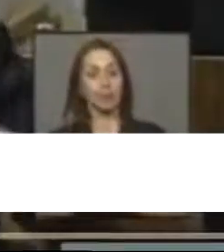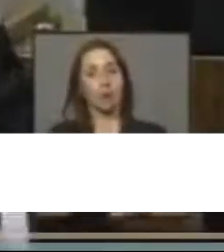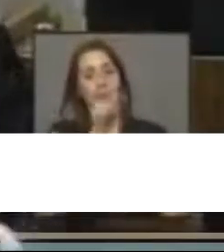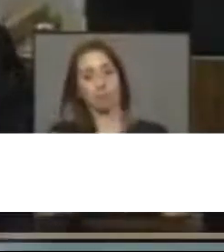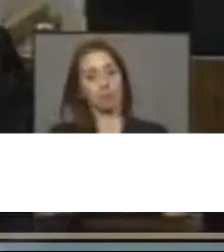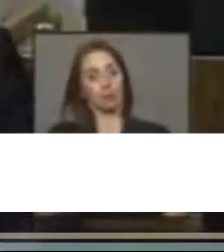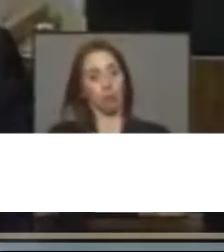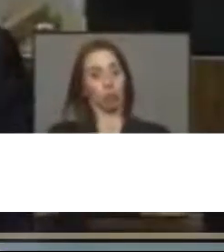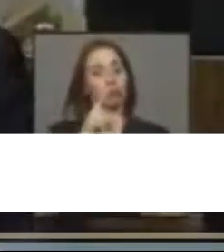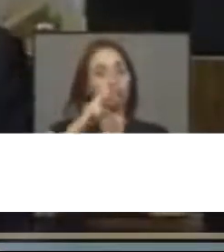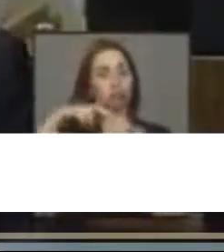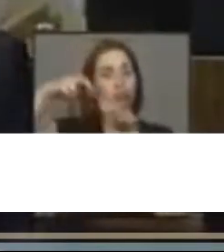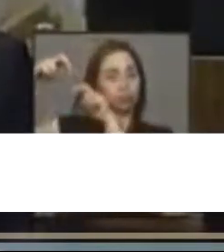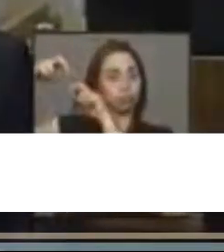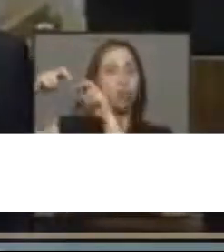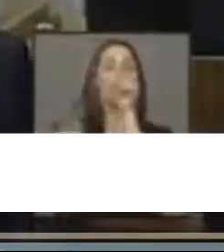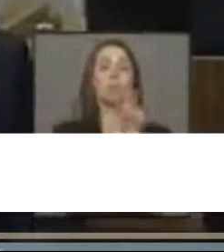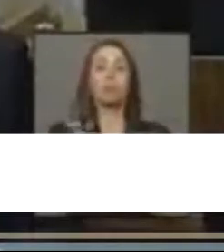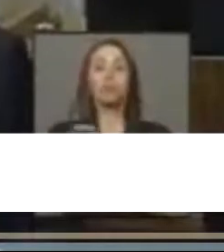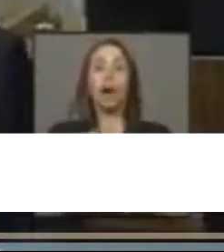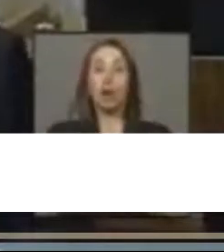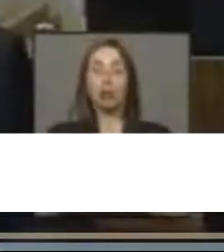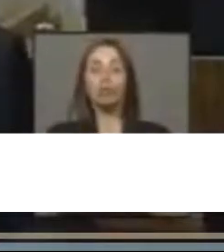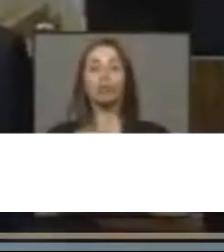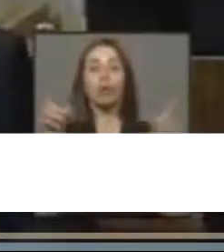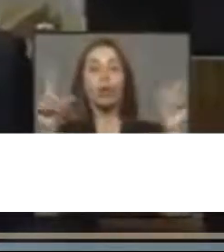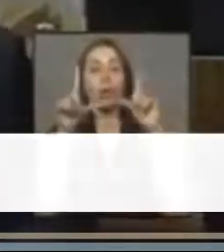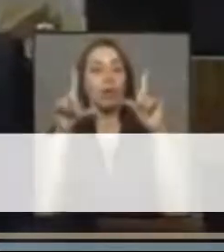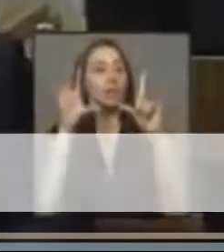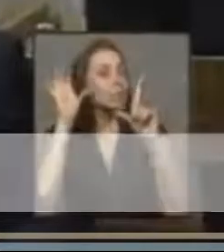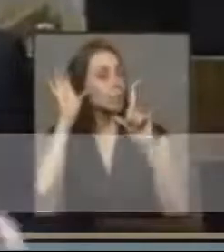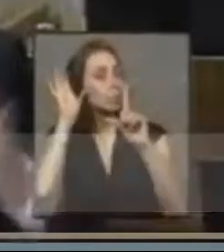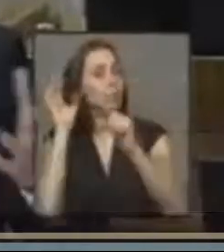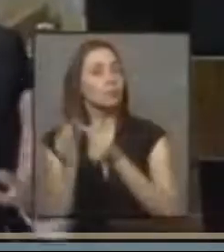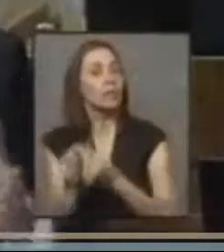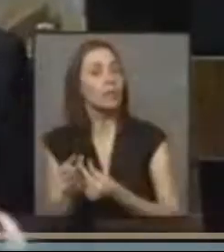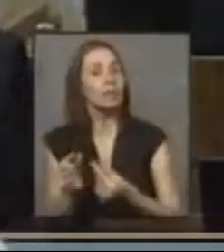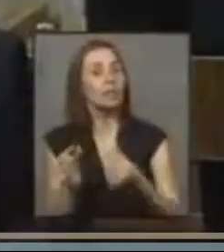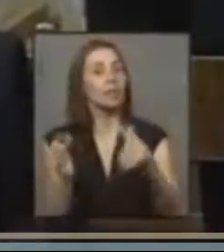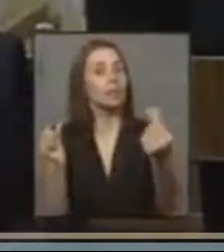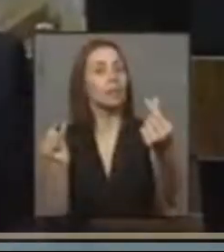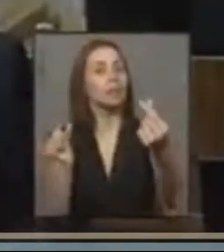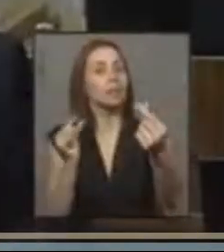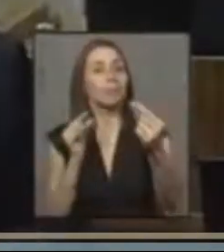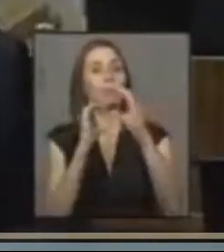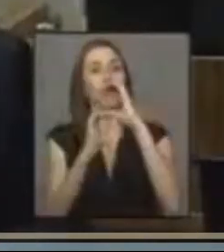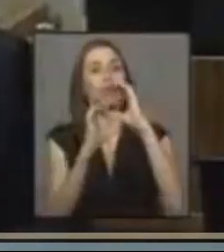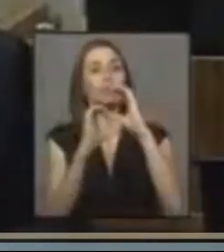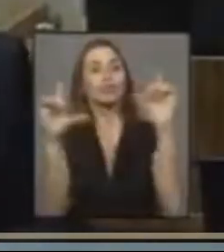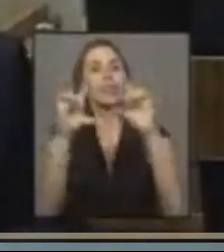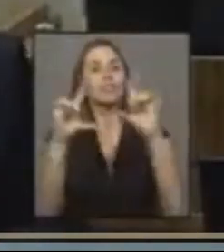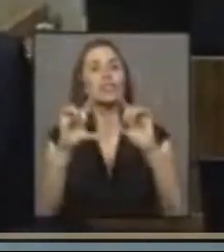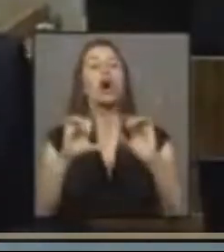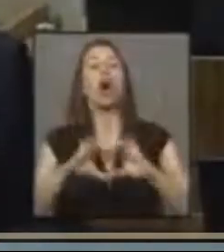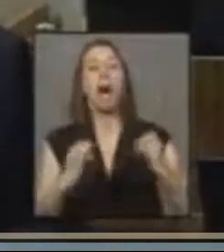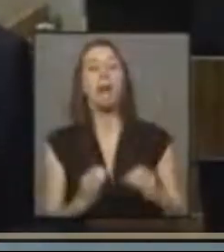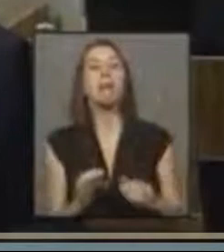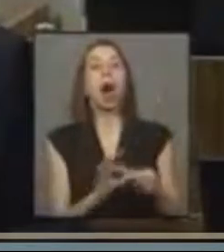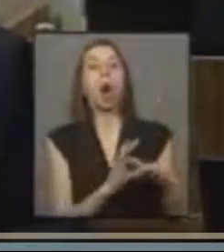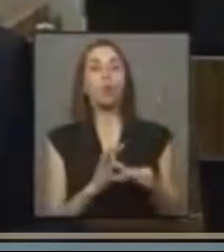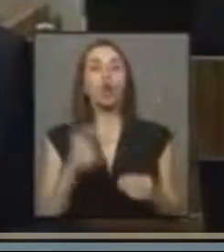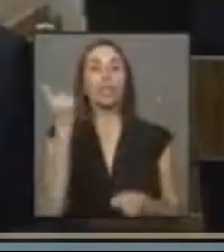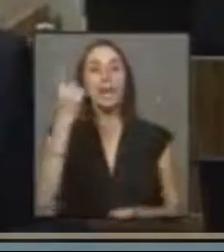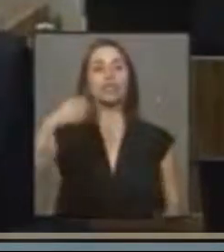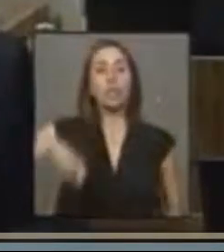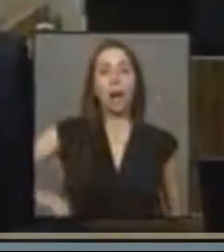Los adultos mayores aquí presentes, los adultos mayores que nos están escuchando a lo largo de del sistema de comunicacional de la Cámara, los de la Unión Nacional